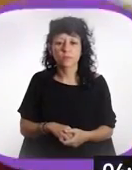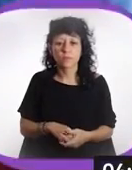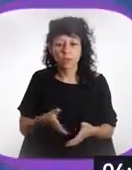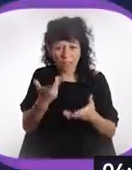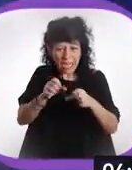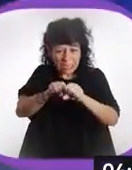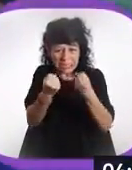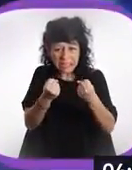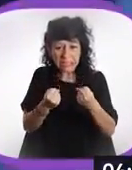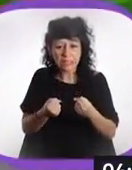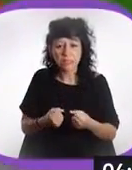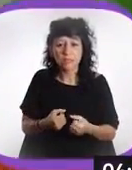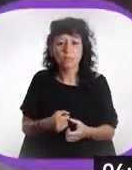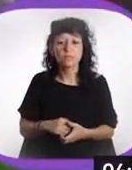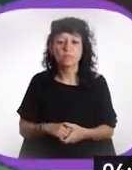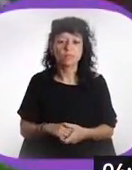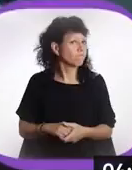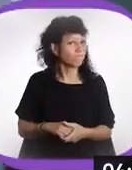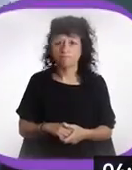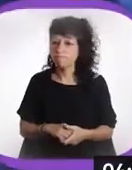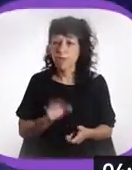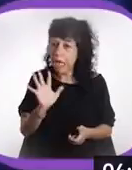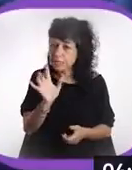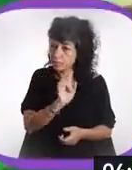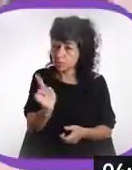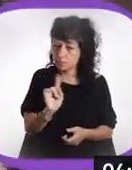¡Destrózalo! ¿Ah? ¡Ah! No, eso no.